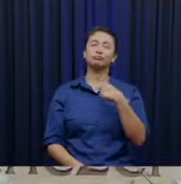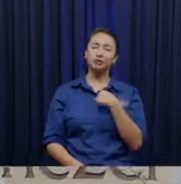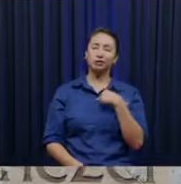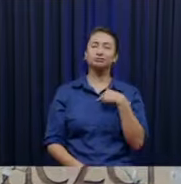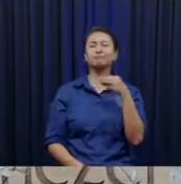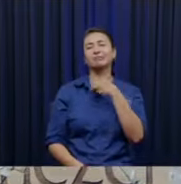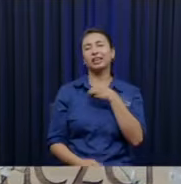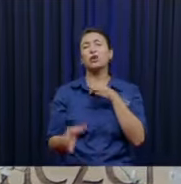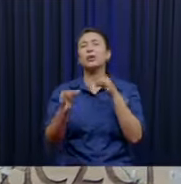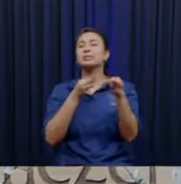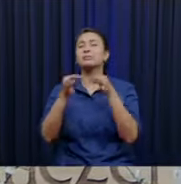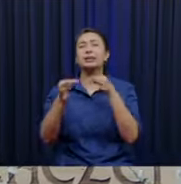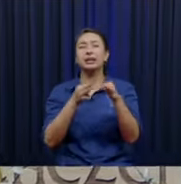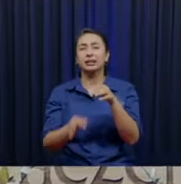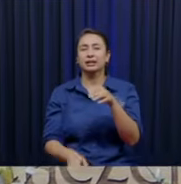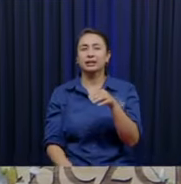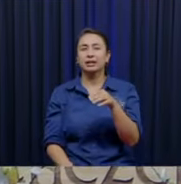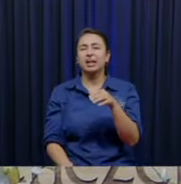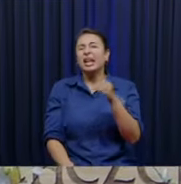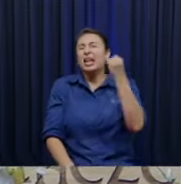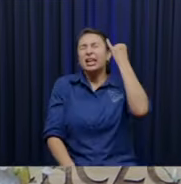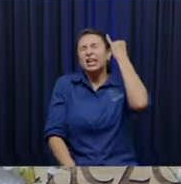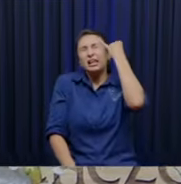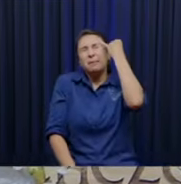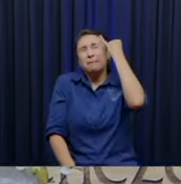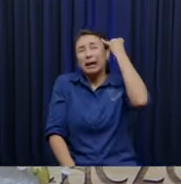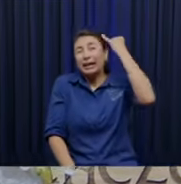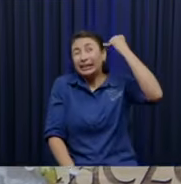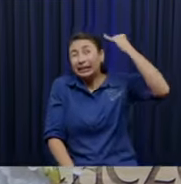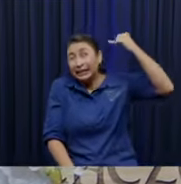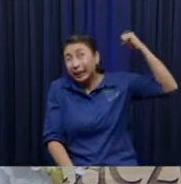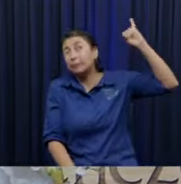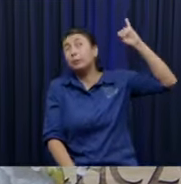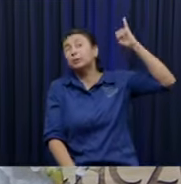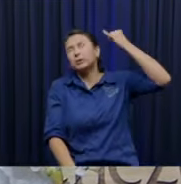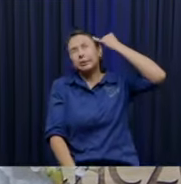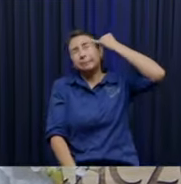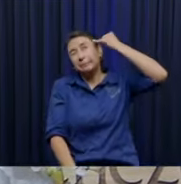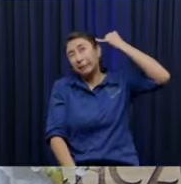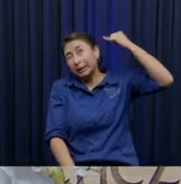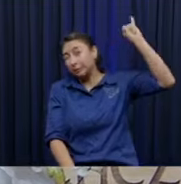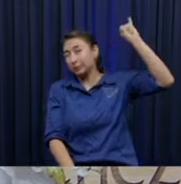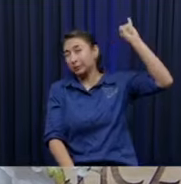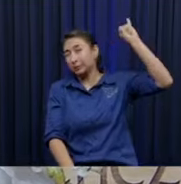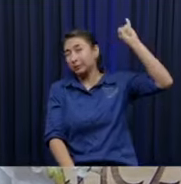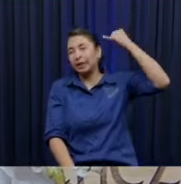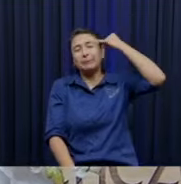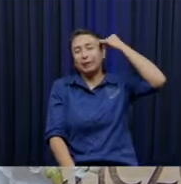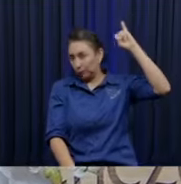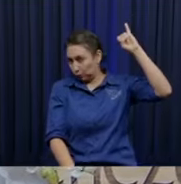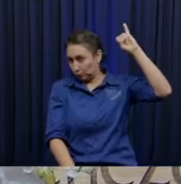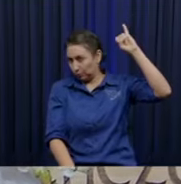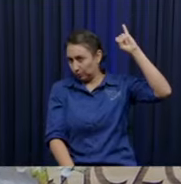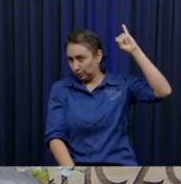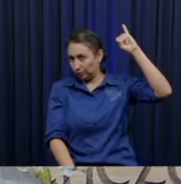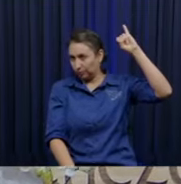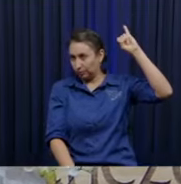decir es, supongamos. Ahí me quedé, supongamos. Supongamos.